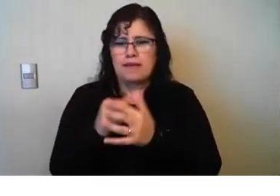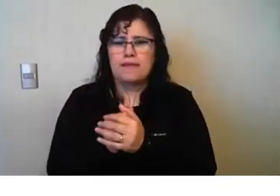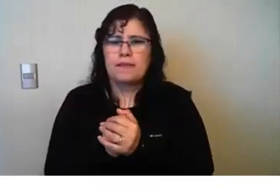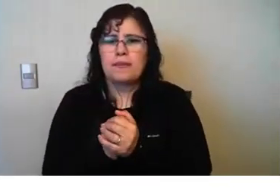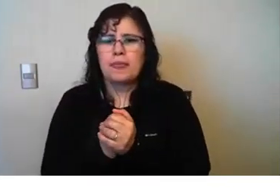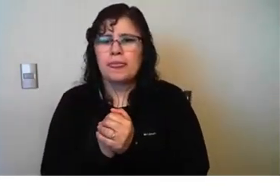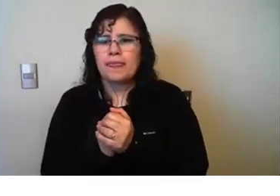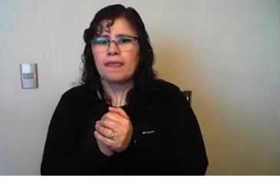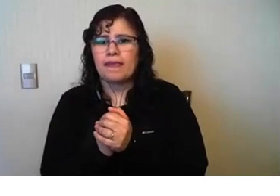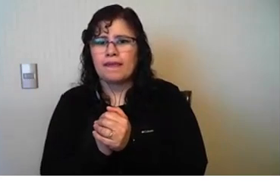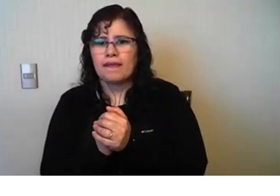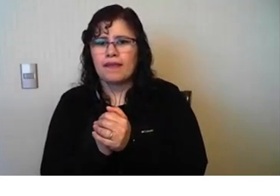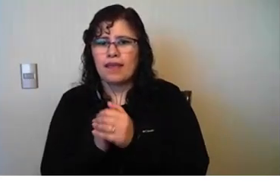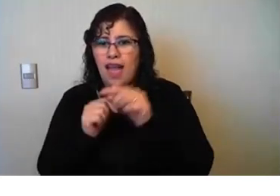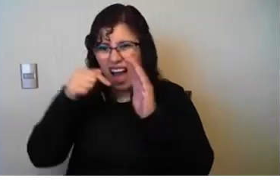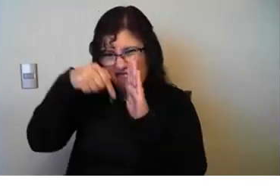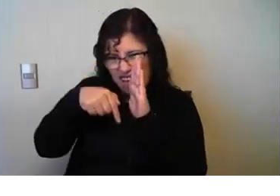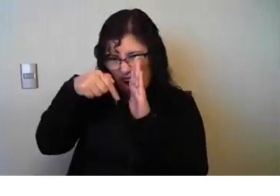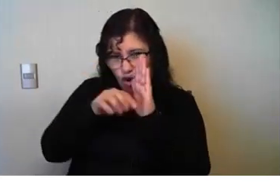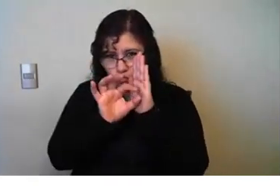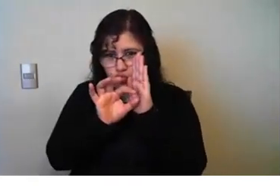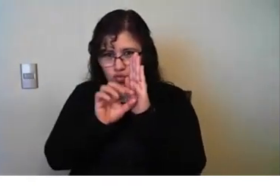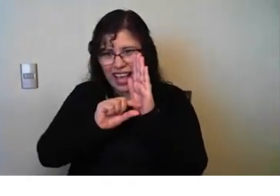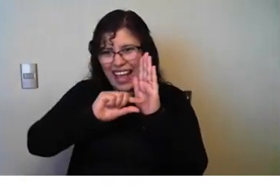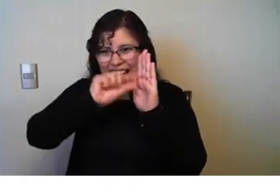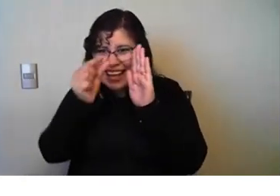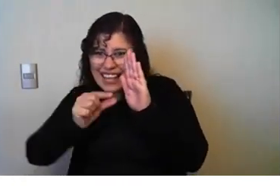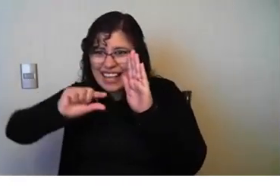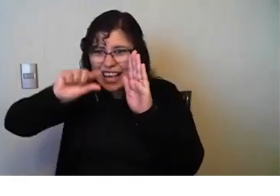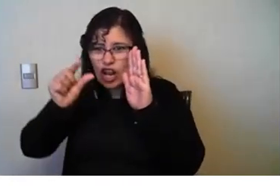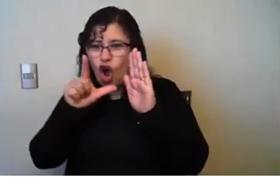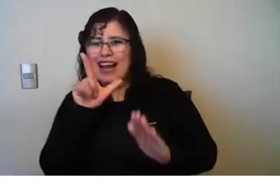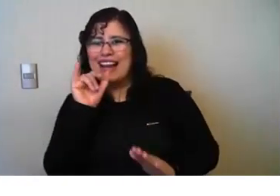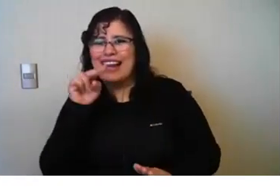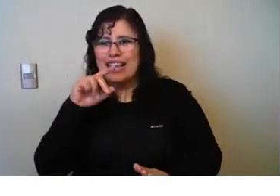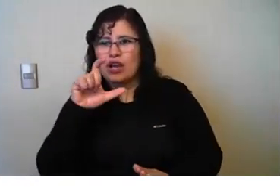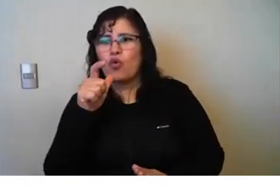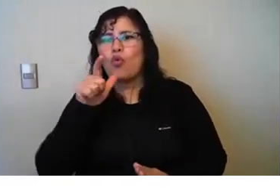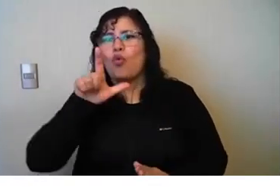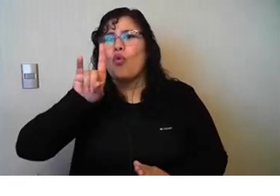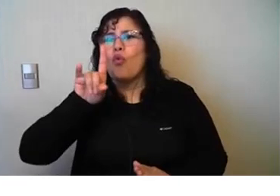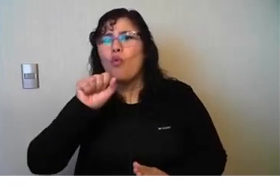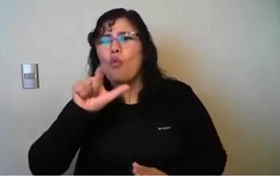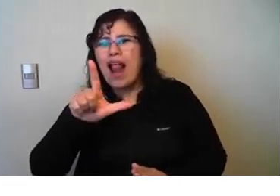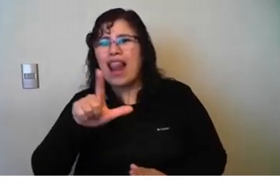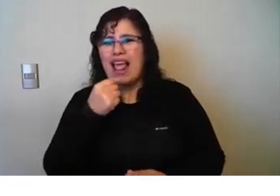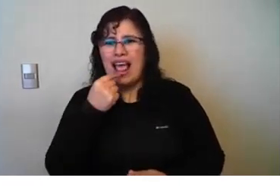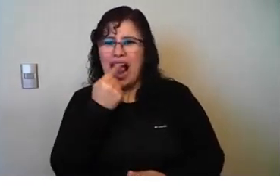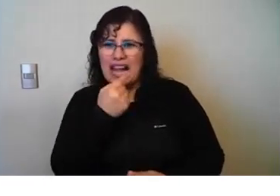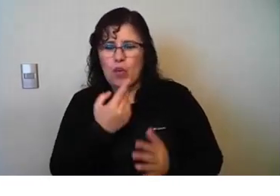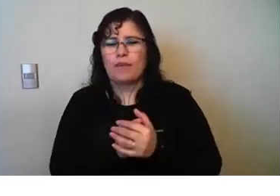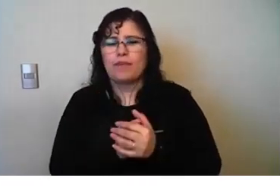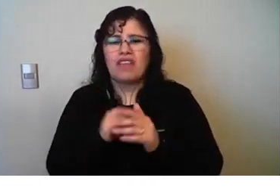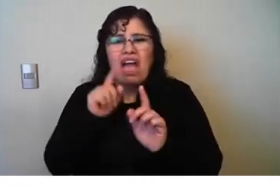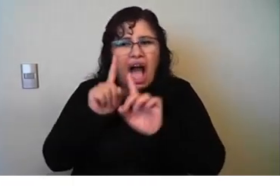A esto que queda aquí abajo se le llama giro lingual porque alguien lo asimila a